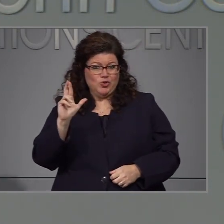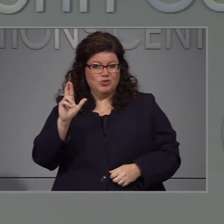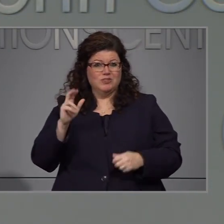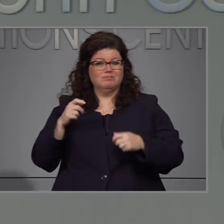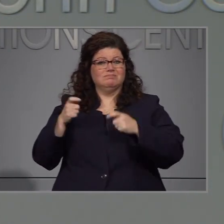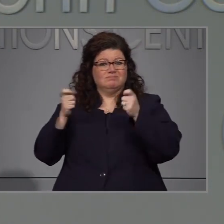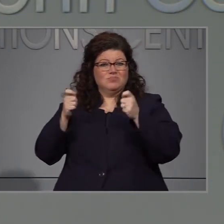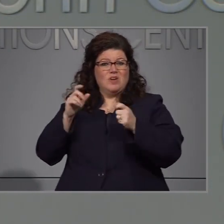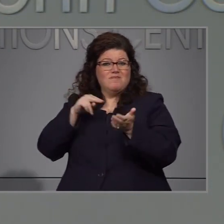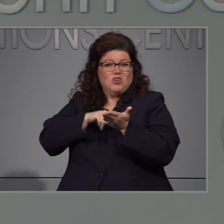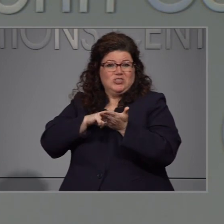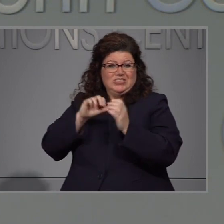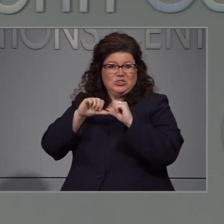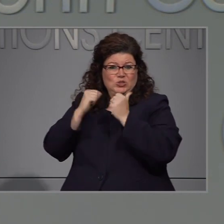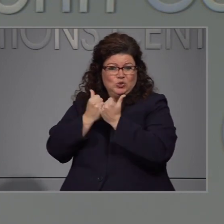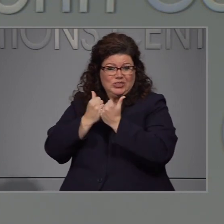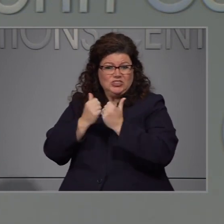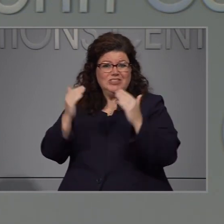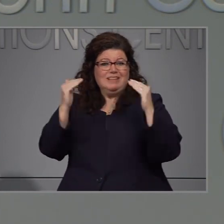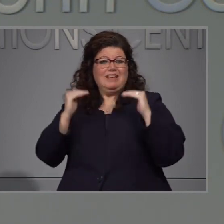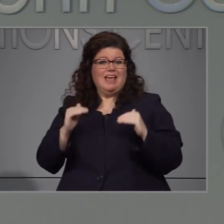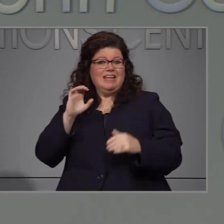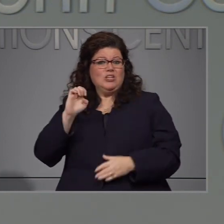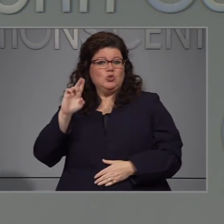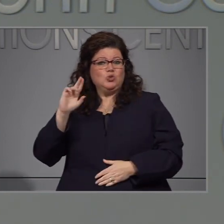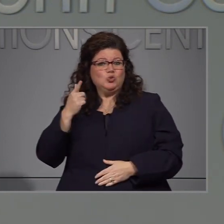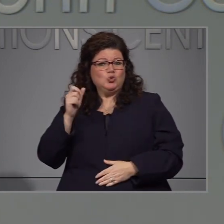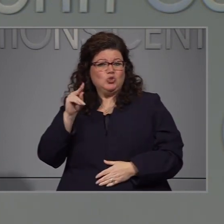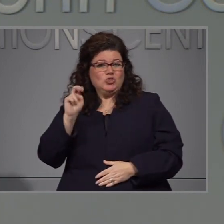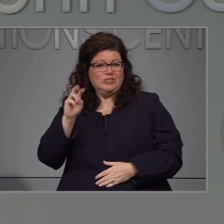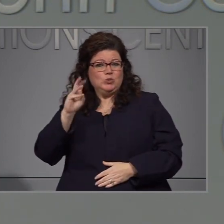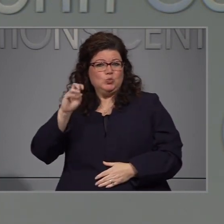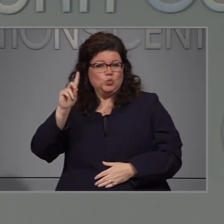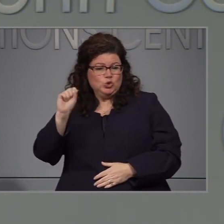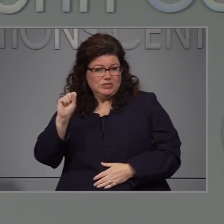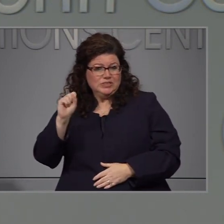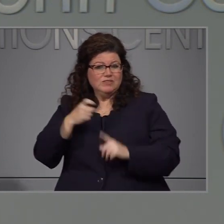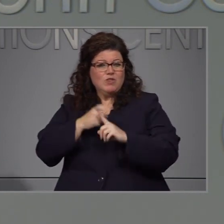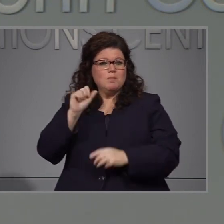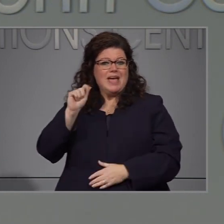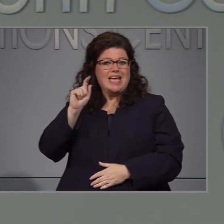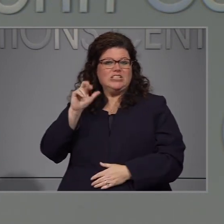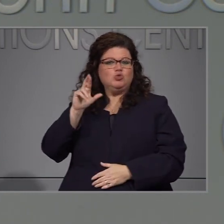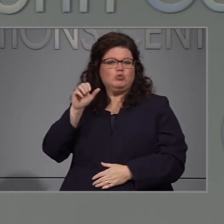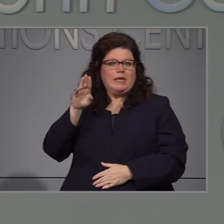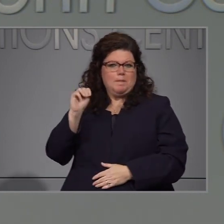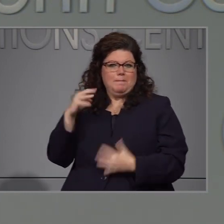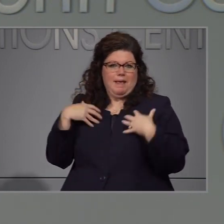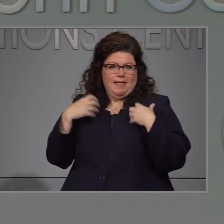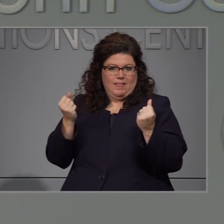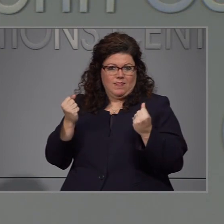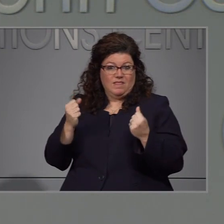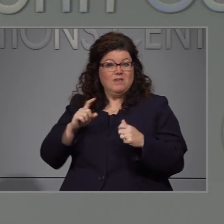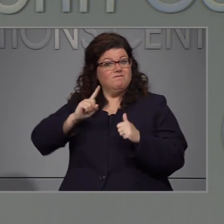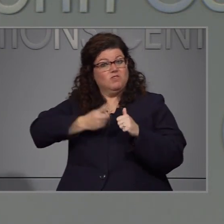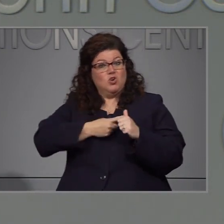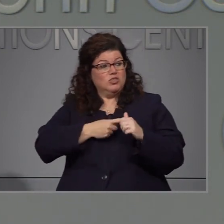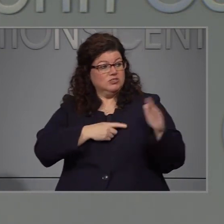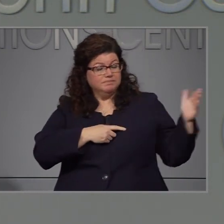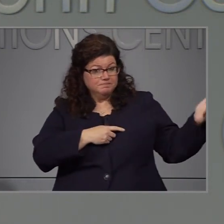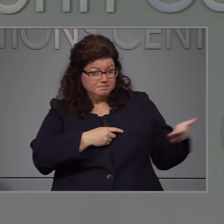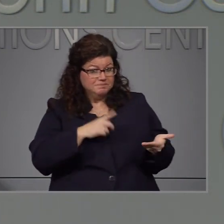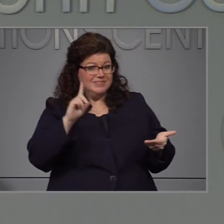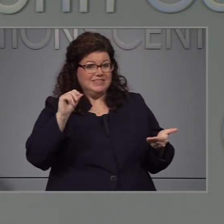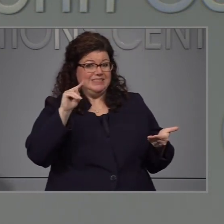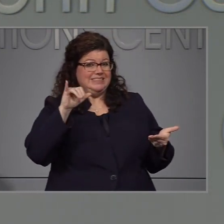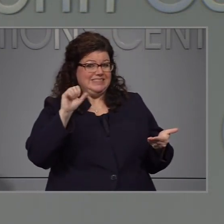de Carolina del Norte, y también Gene Woods, presidente y director ejecutivo de Atrium Health. Y le